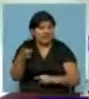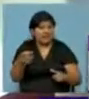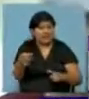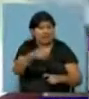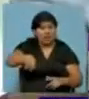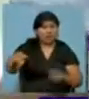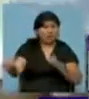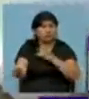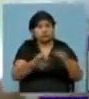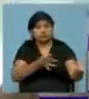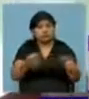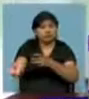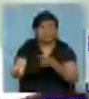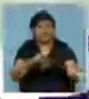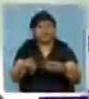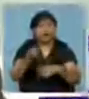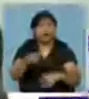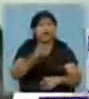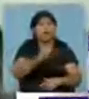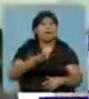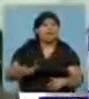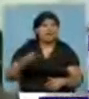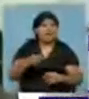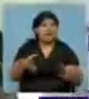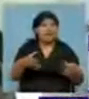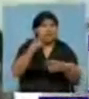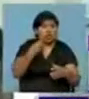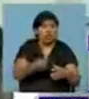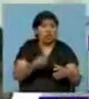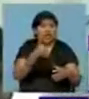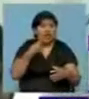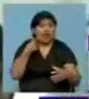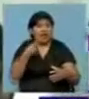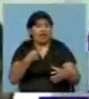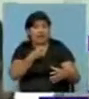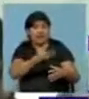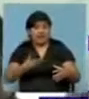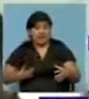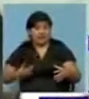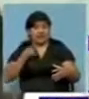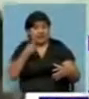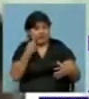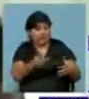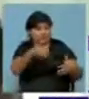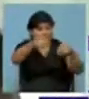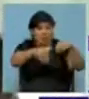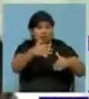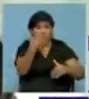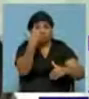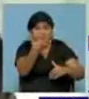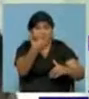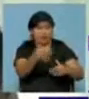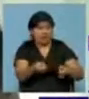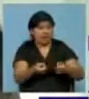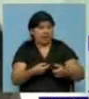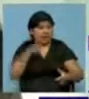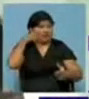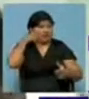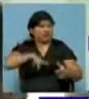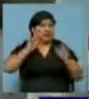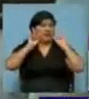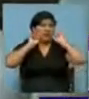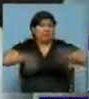discusión comenzó cuando el presidente del Consejo Deliberante desconoció los 5 votos a favor del proyecto y los 3